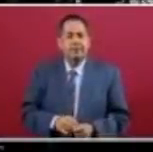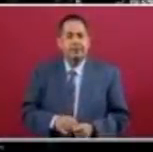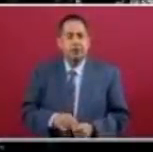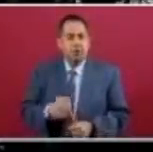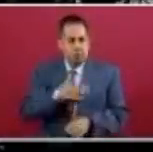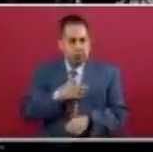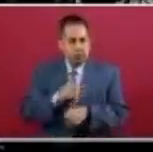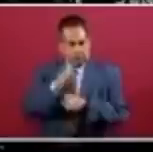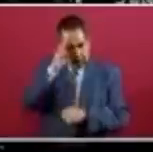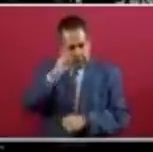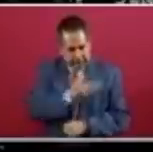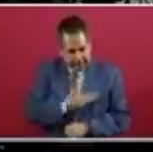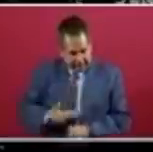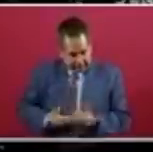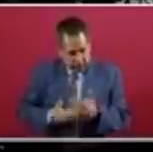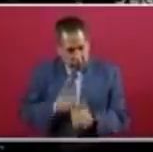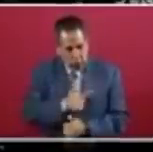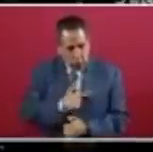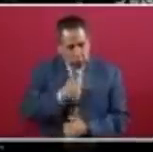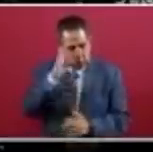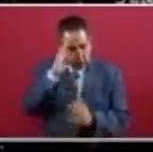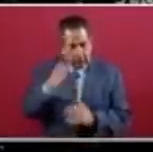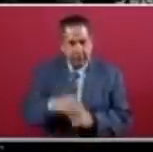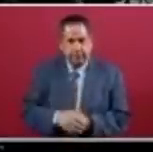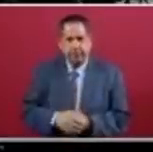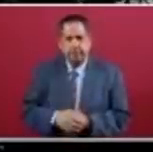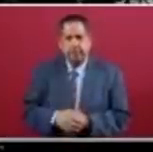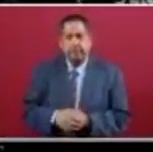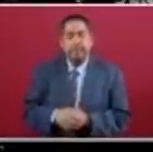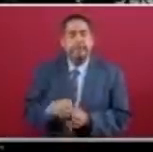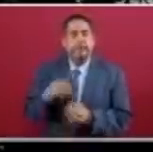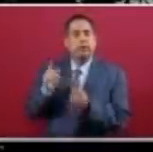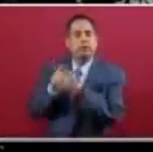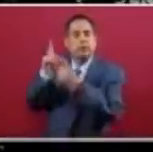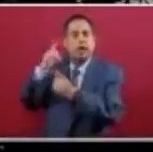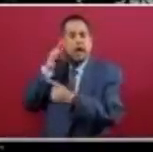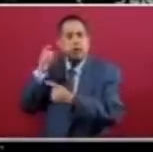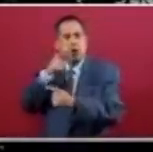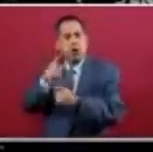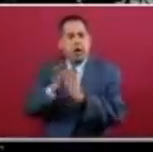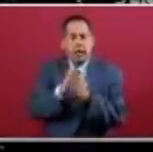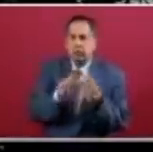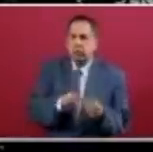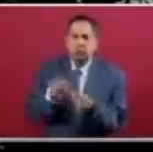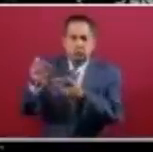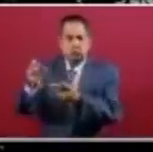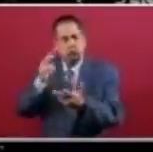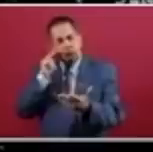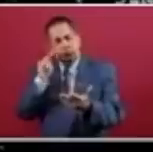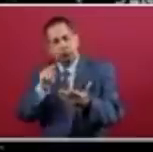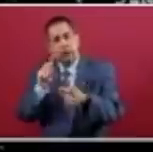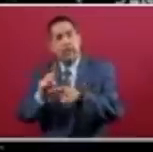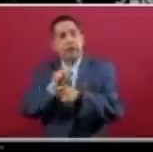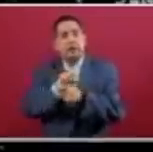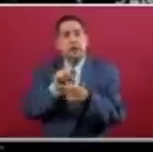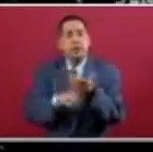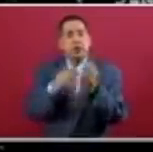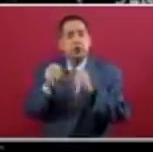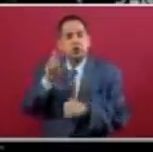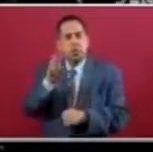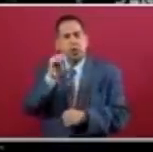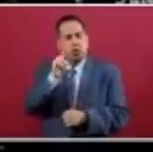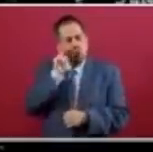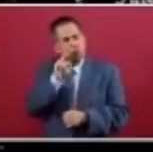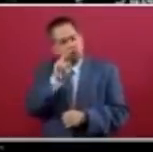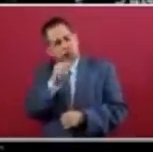Buenos días, señor presidente. Mucho gusto en saludarlo. Nos hemos saludado en California cuando llevo sus libros y hemos estado desde el 99 siguiendo su